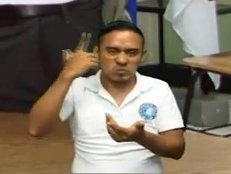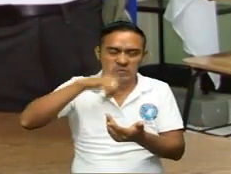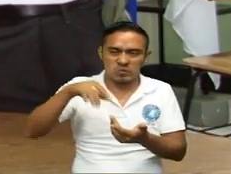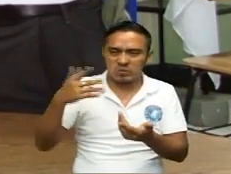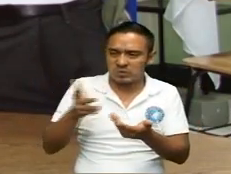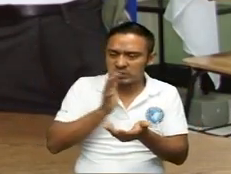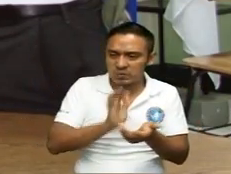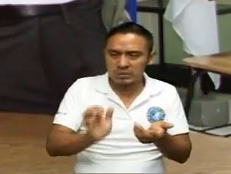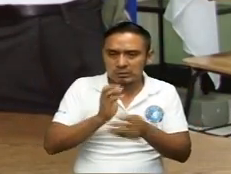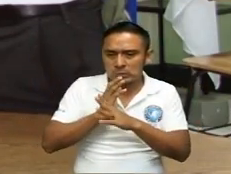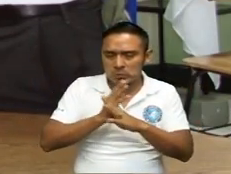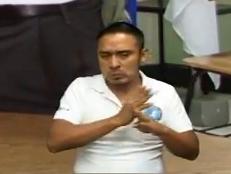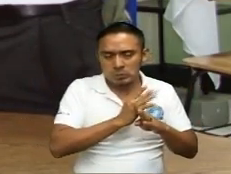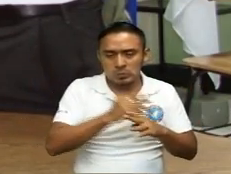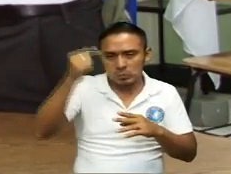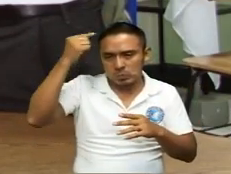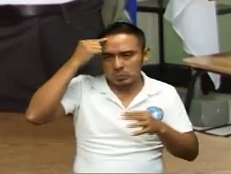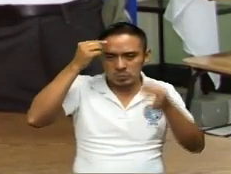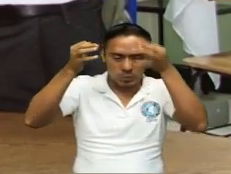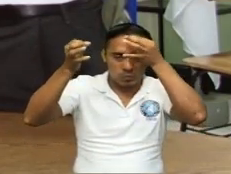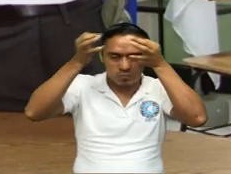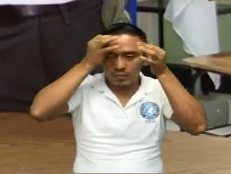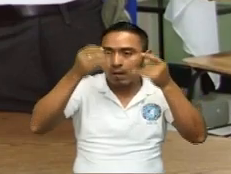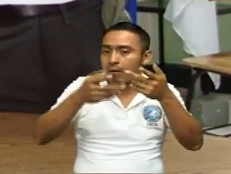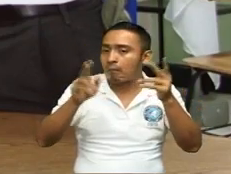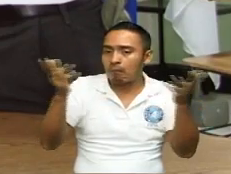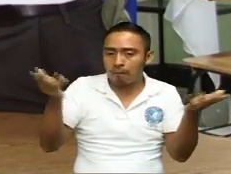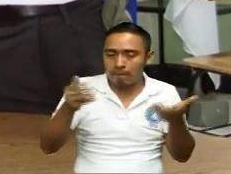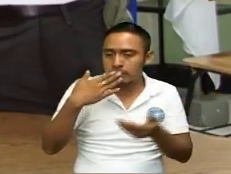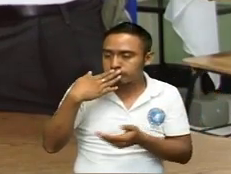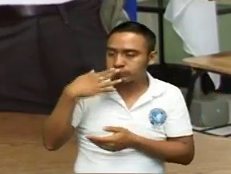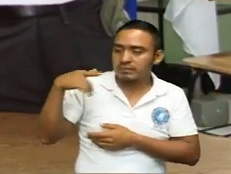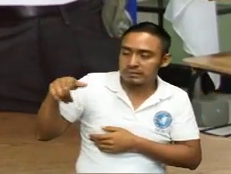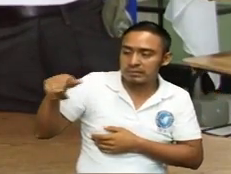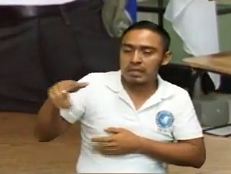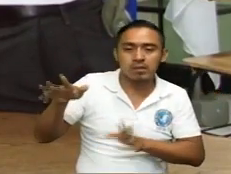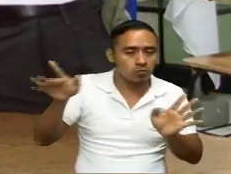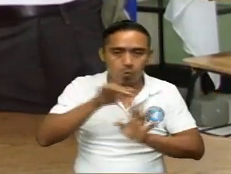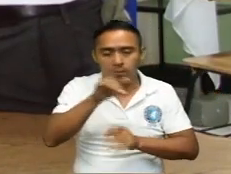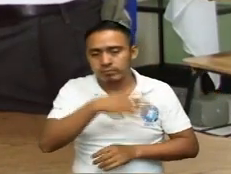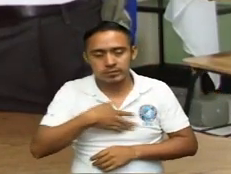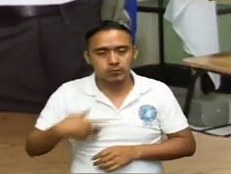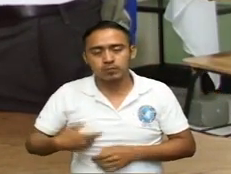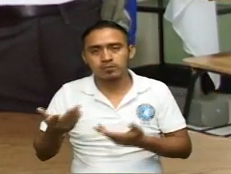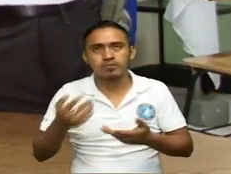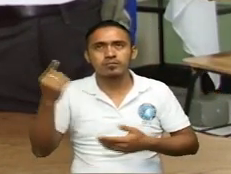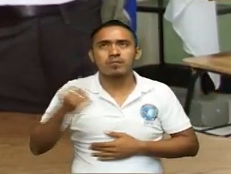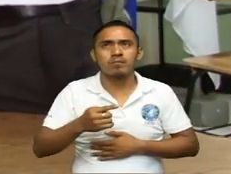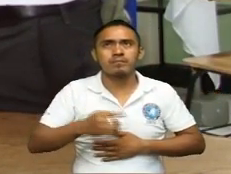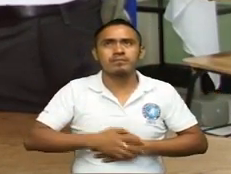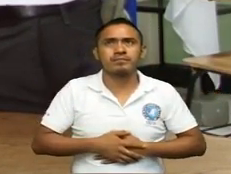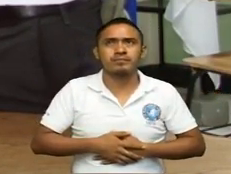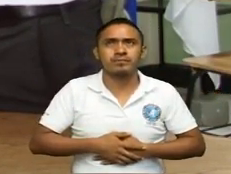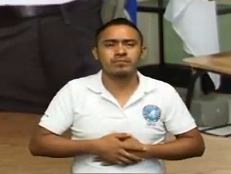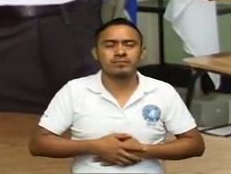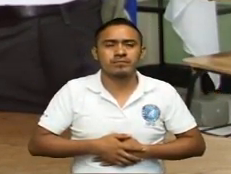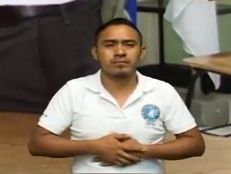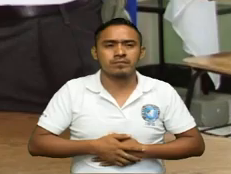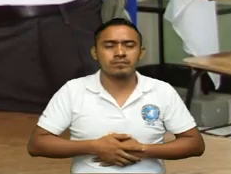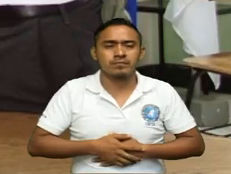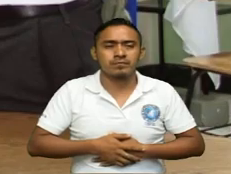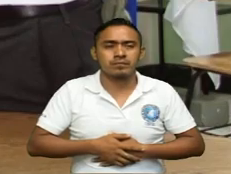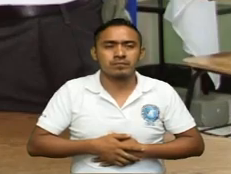los niños, pues. Ahorita con el tema del bullying y todo eso, es muy frecuente en esto. Van a decir manchado, el pobre chaval. Exacto, manchado, que tiene bien TV o vitiligo.